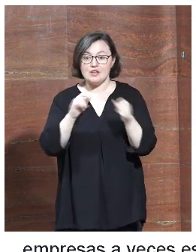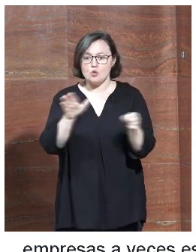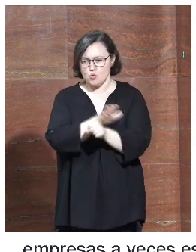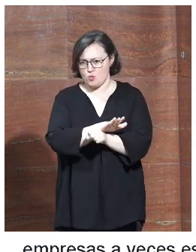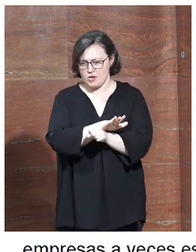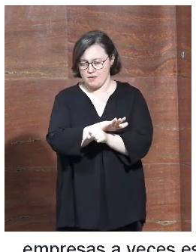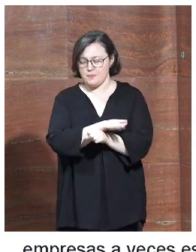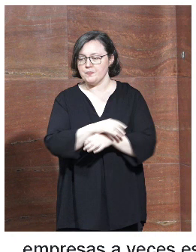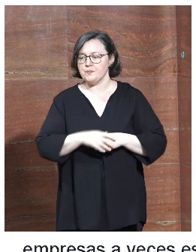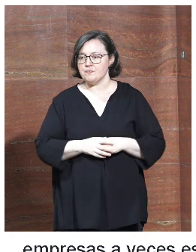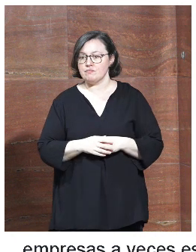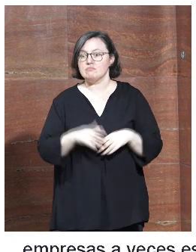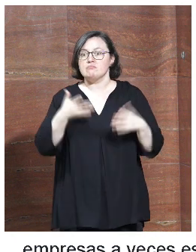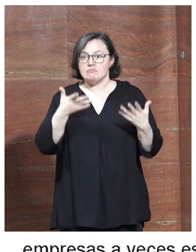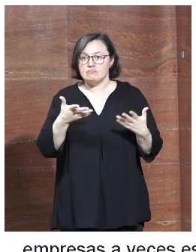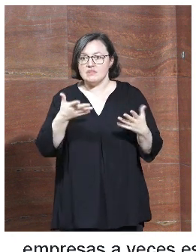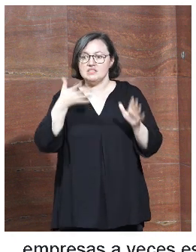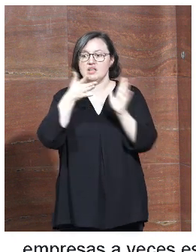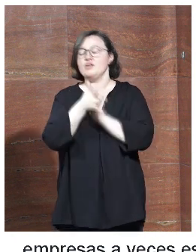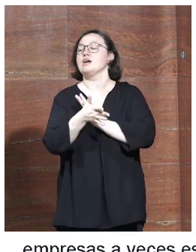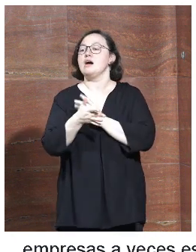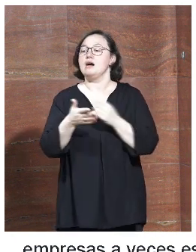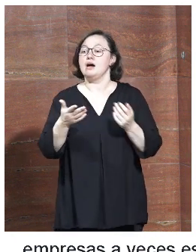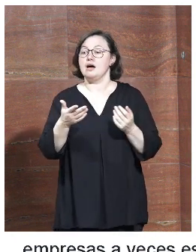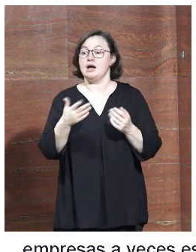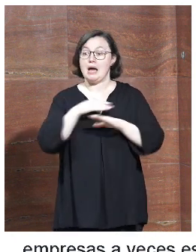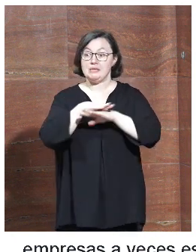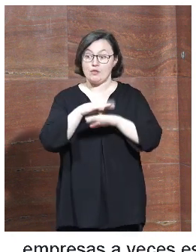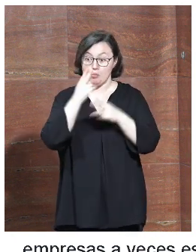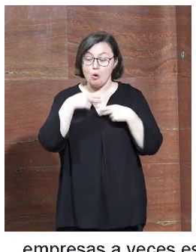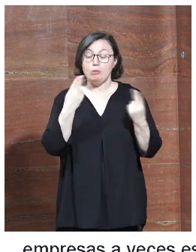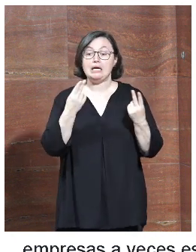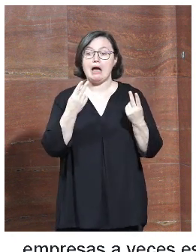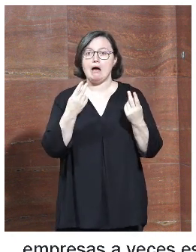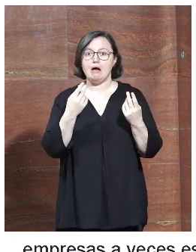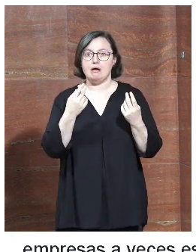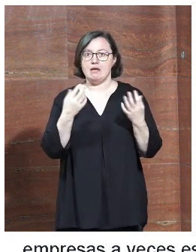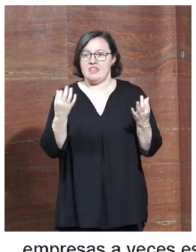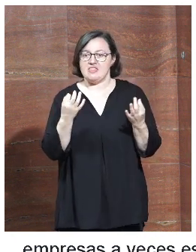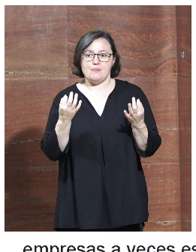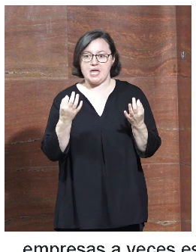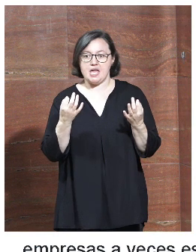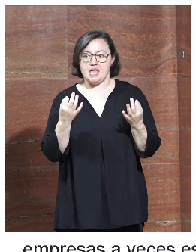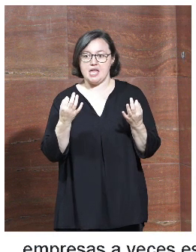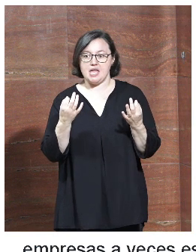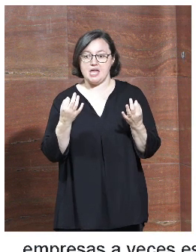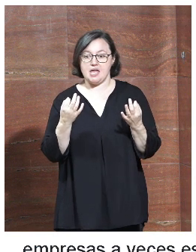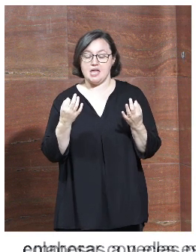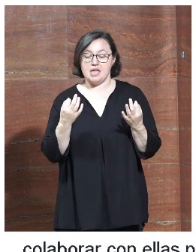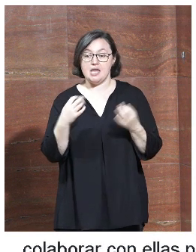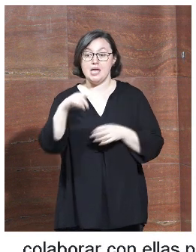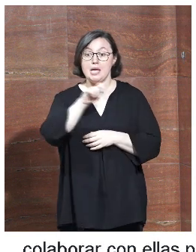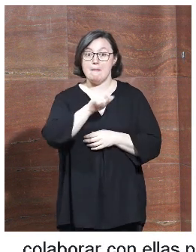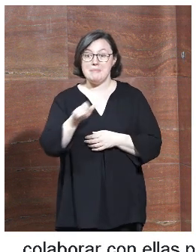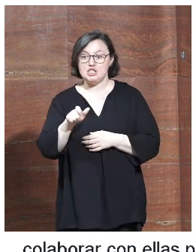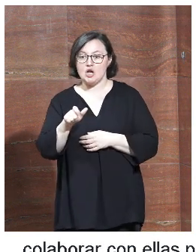necesarios. Es decir, la administración pública tiene que atender a todo